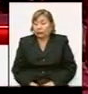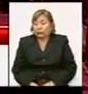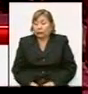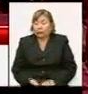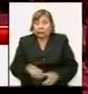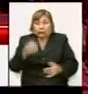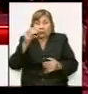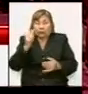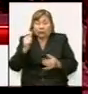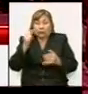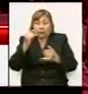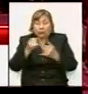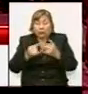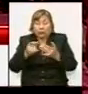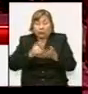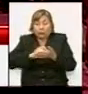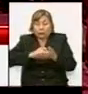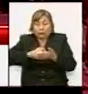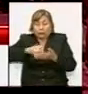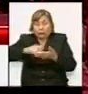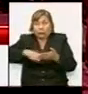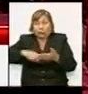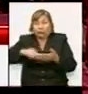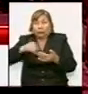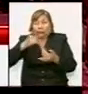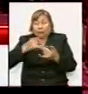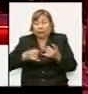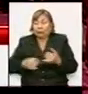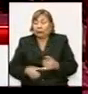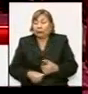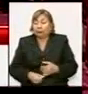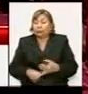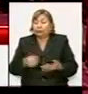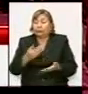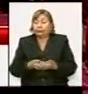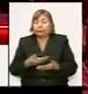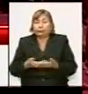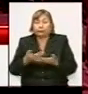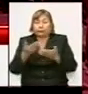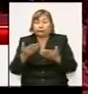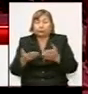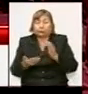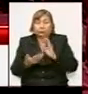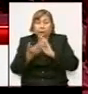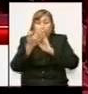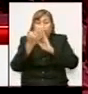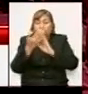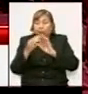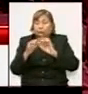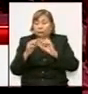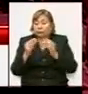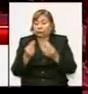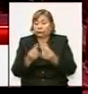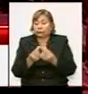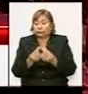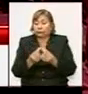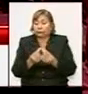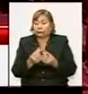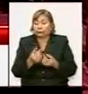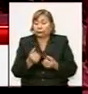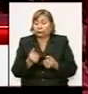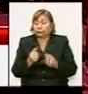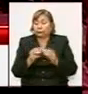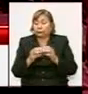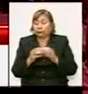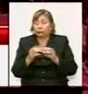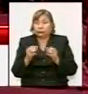al último convenio incluso firmado por el Perú, y proponiéndolo, esta presidencia lo propone como coordinador el congresista Mulder, y los congresistas que quieran